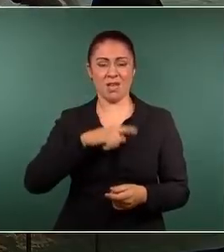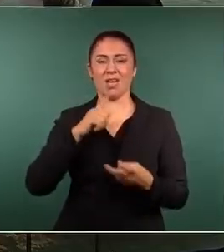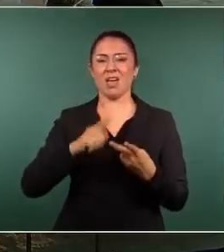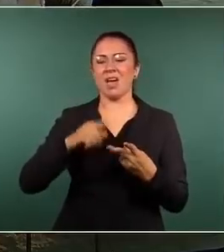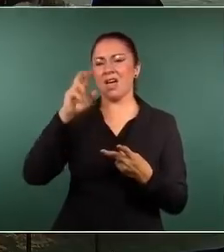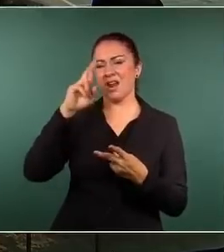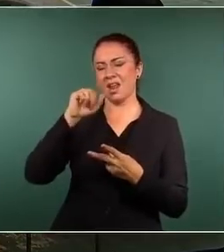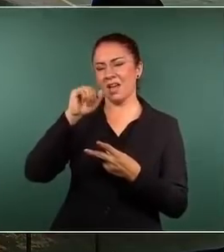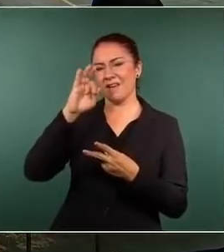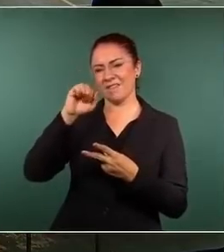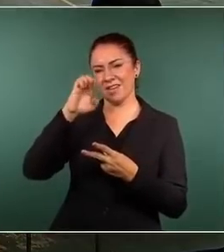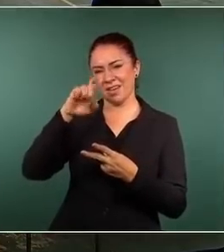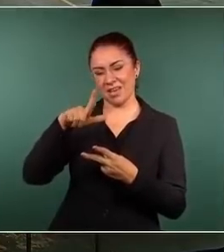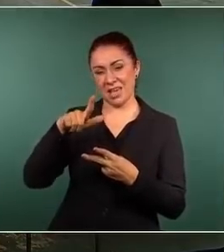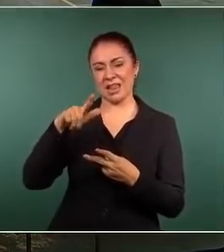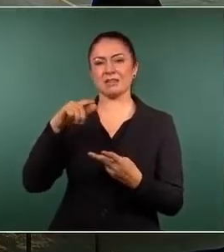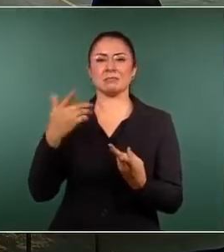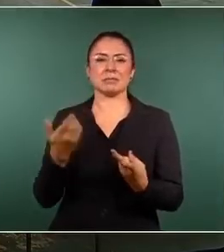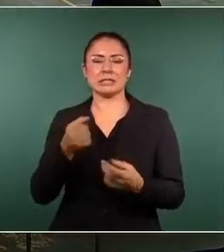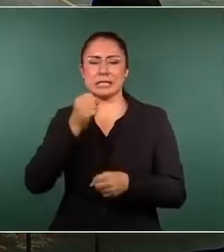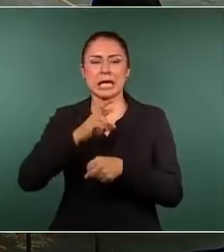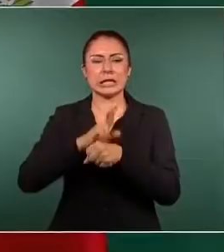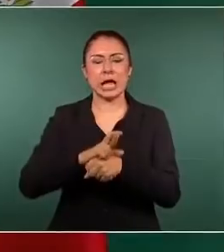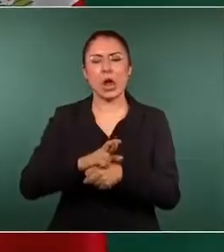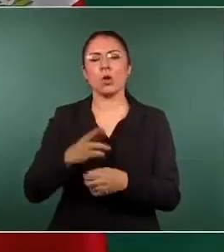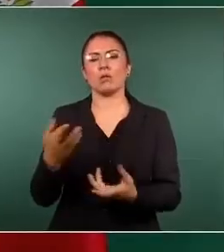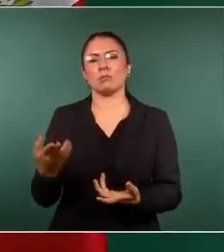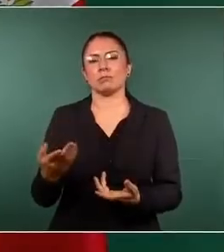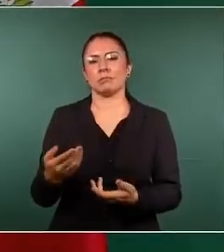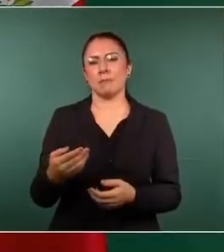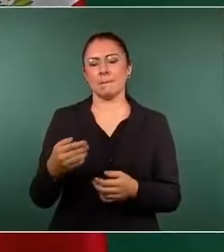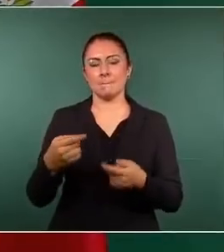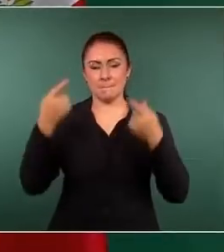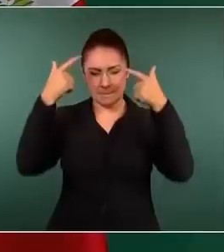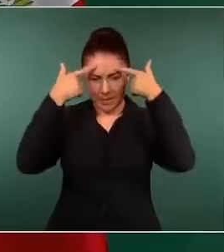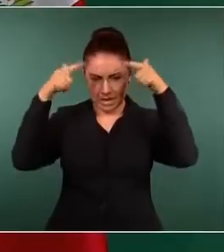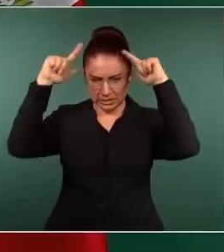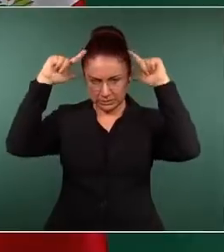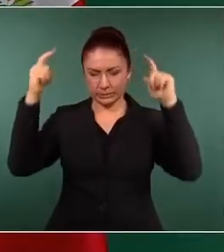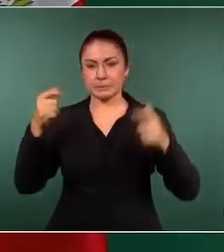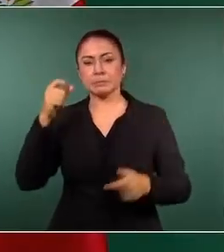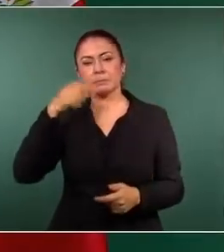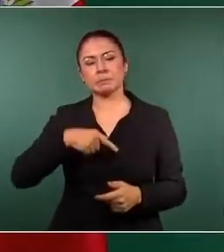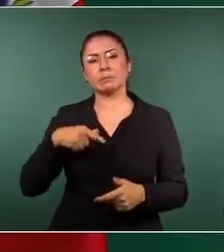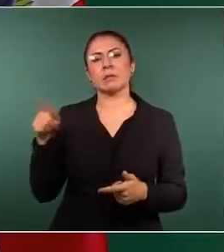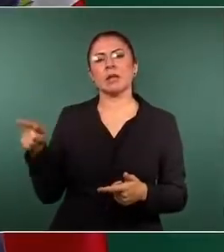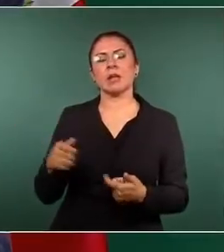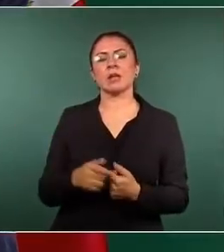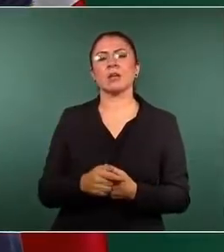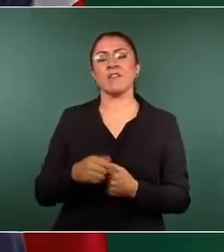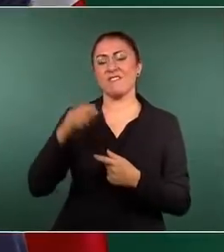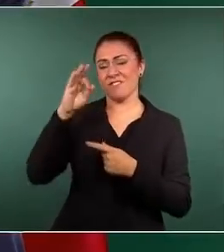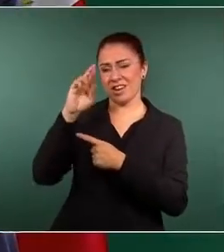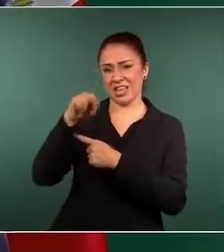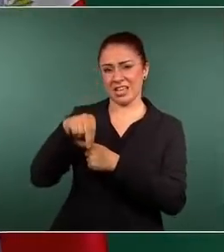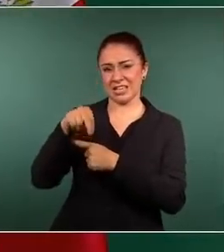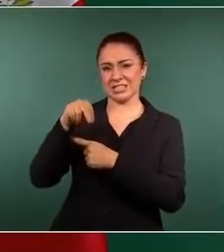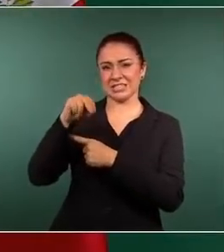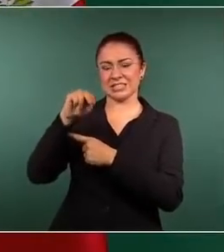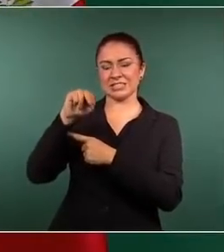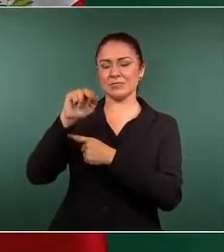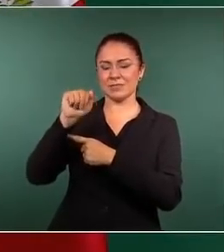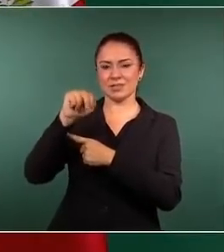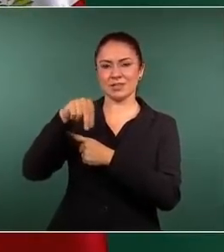rafael lo que da durante secretario de marina al doctor francisco alfonso durazo montaño secretario de